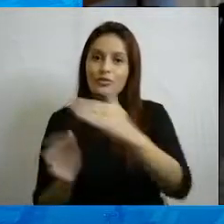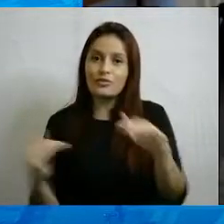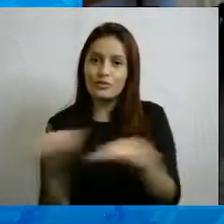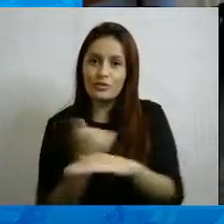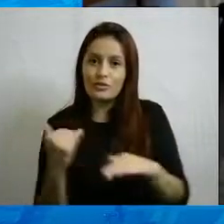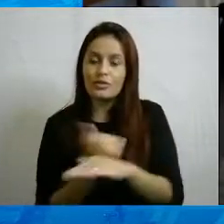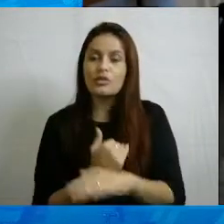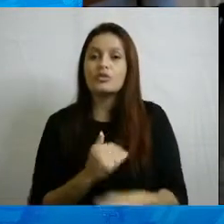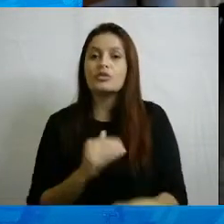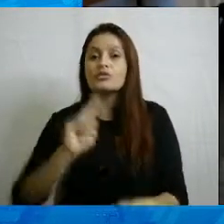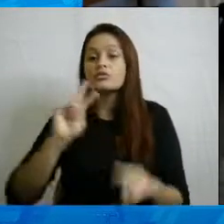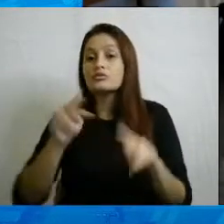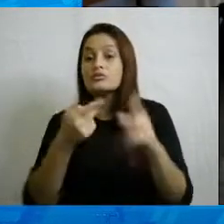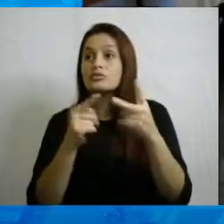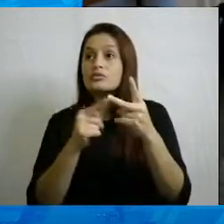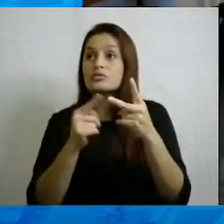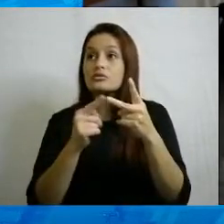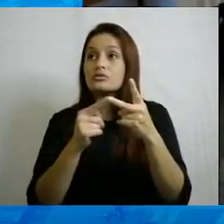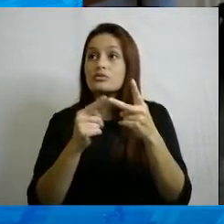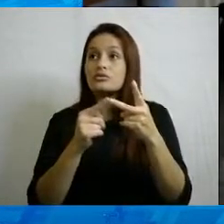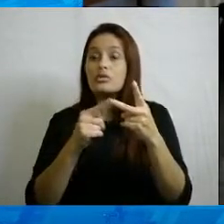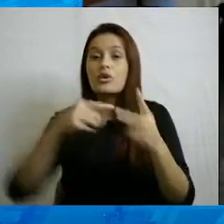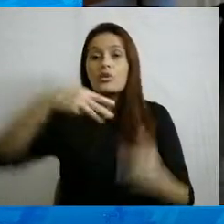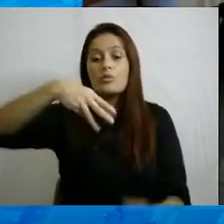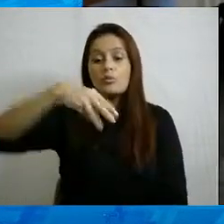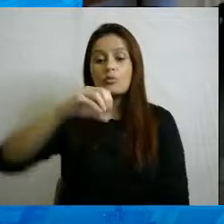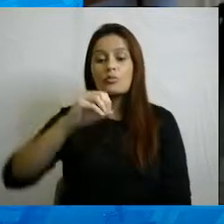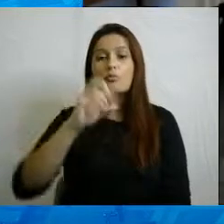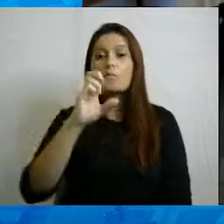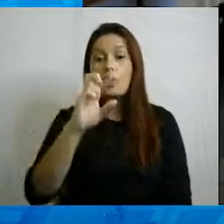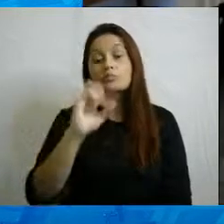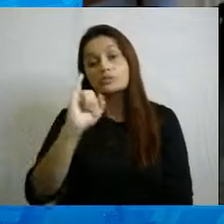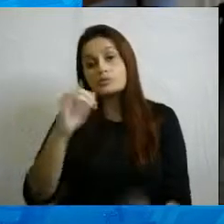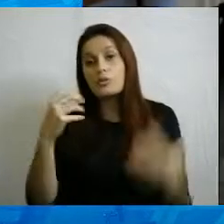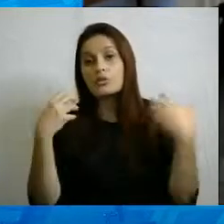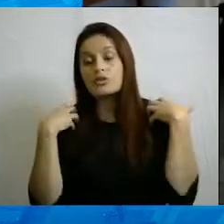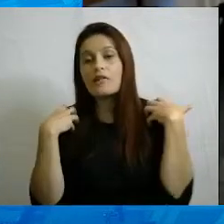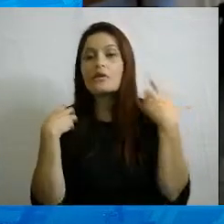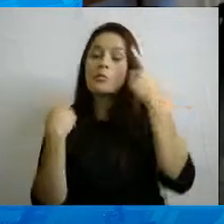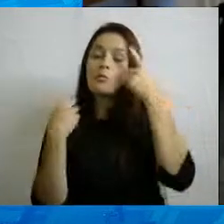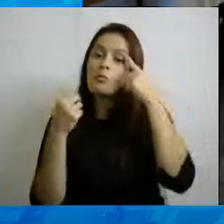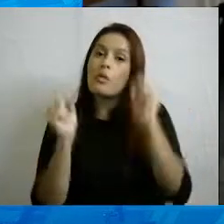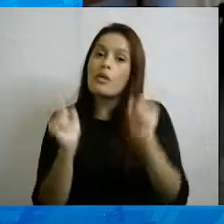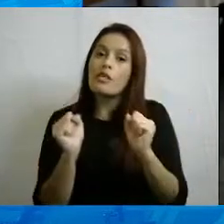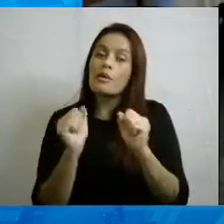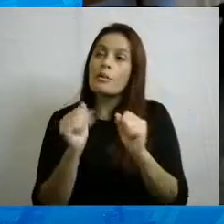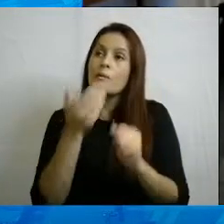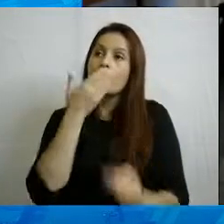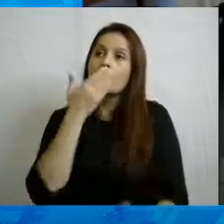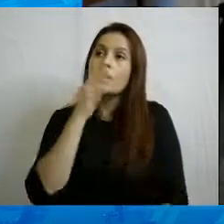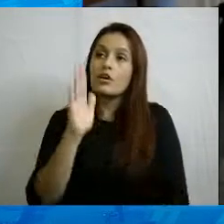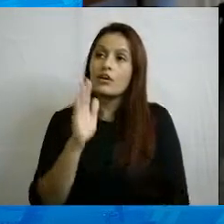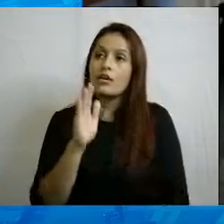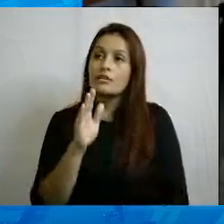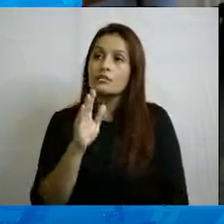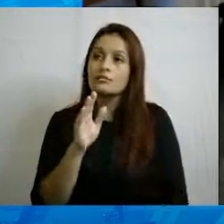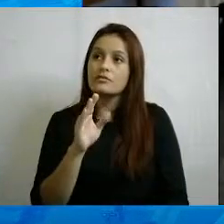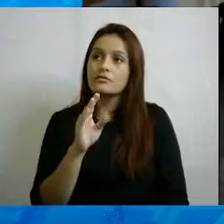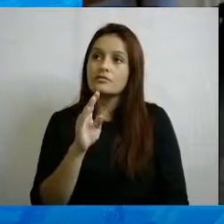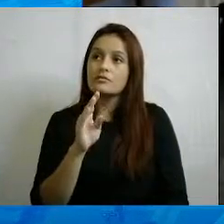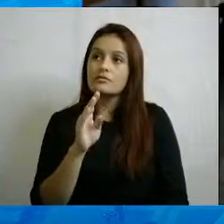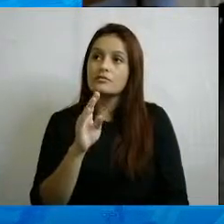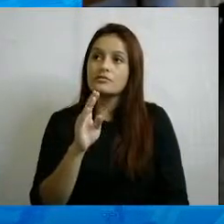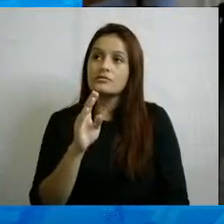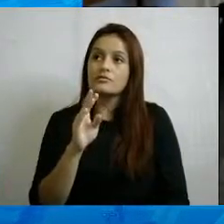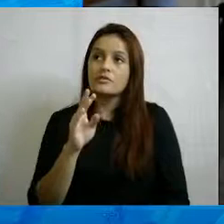el tema de la ruta G60, que si bien le corresponde al MOP, hay algunos puntos que se pueden mejorar. Por ejemplo, antes del peaje del bypass, ese peaje